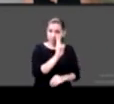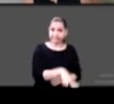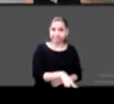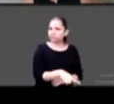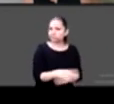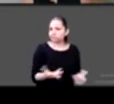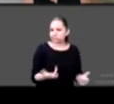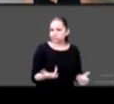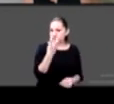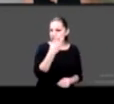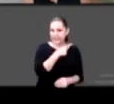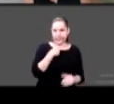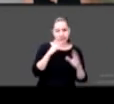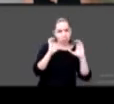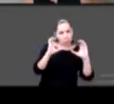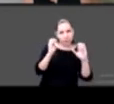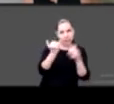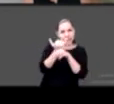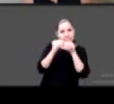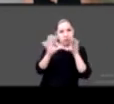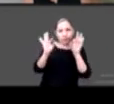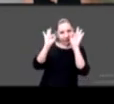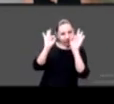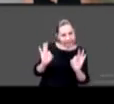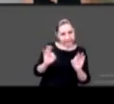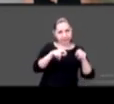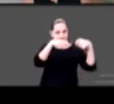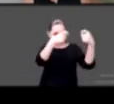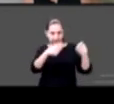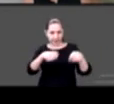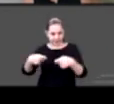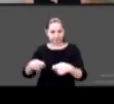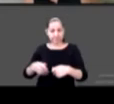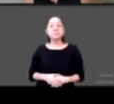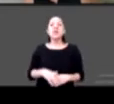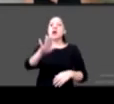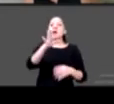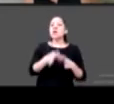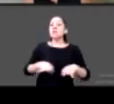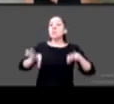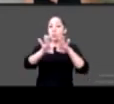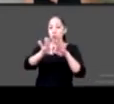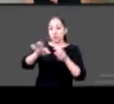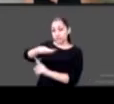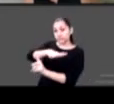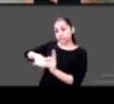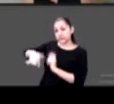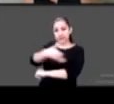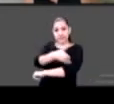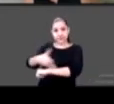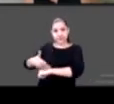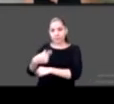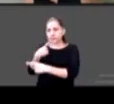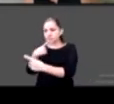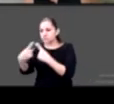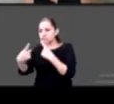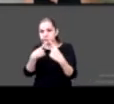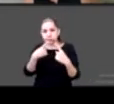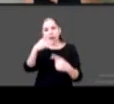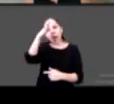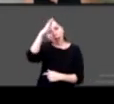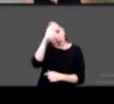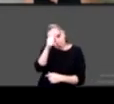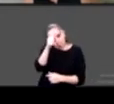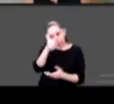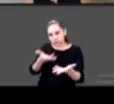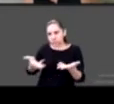Es muy importante realmente que haya acuerdos en la familia y que todos nosotros nos podamos adaptar a esta nueva realidad. Entonces, lo